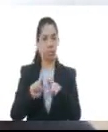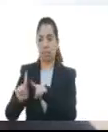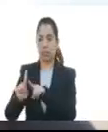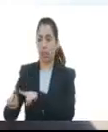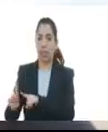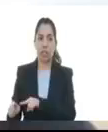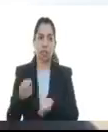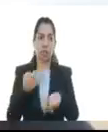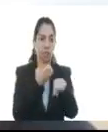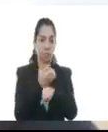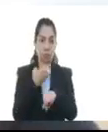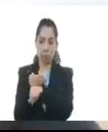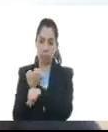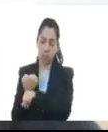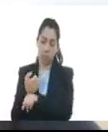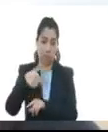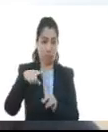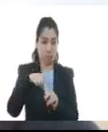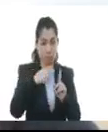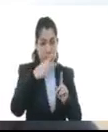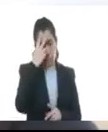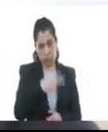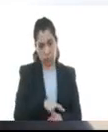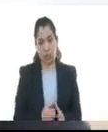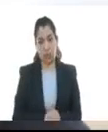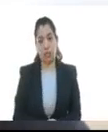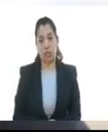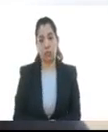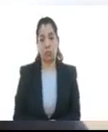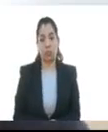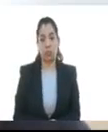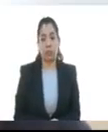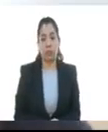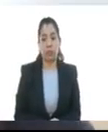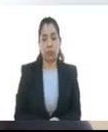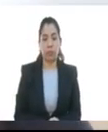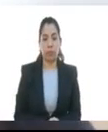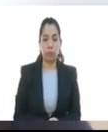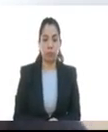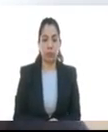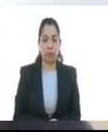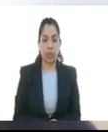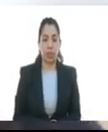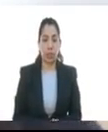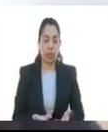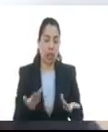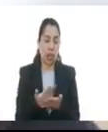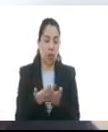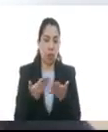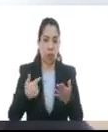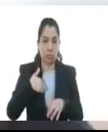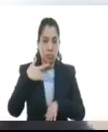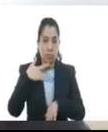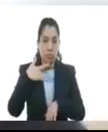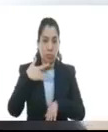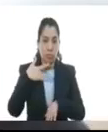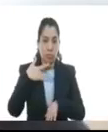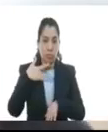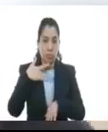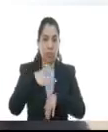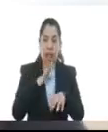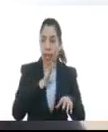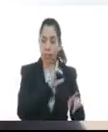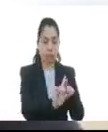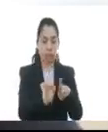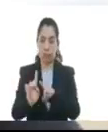este país. Entonces, yo de esta parte que a mí me toca decir, hay muchos temas, hay mucho trabajo